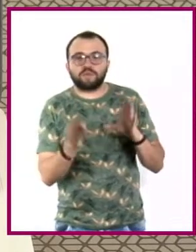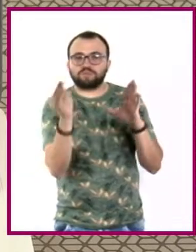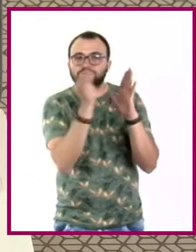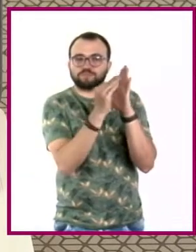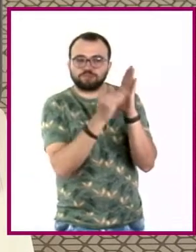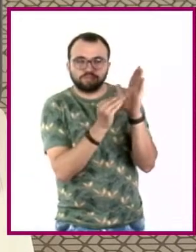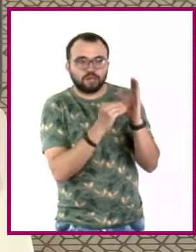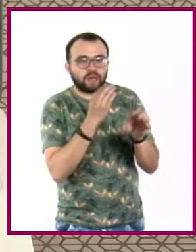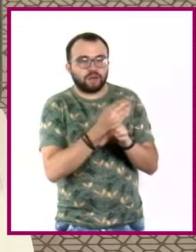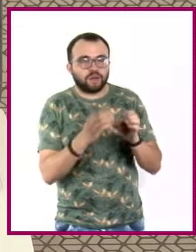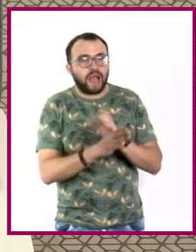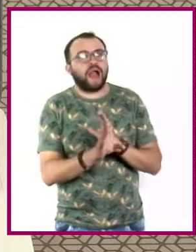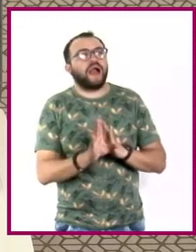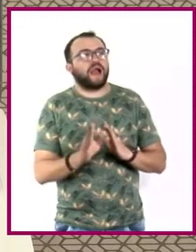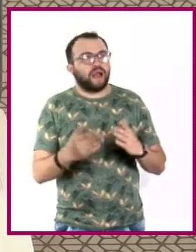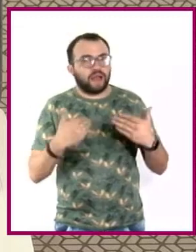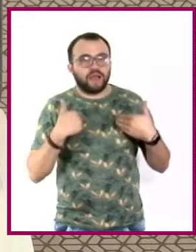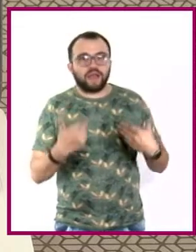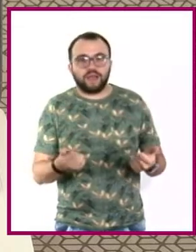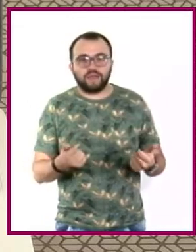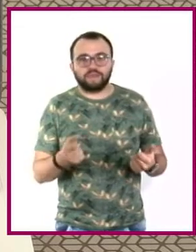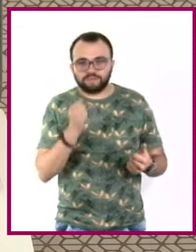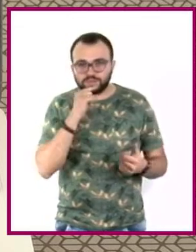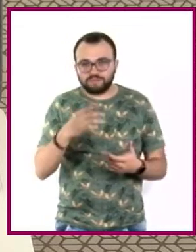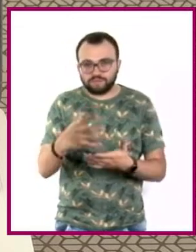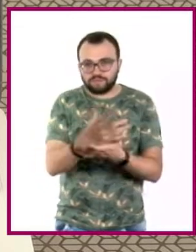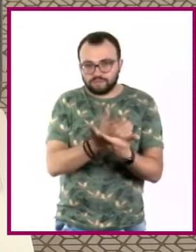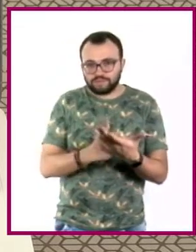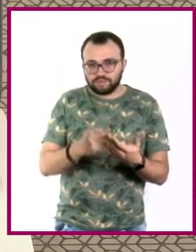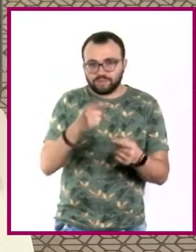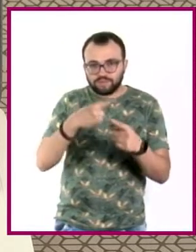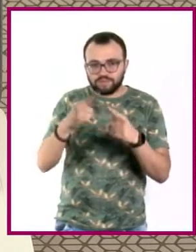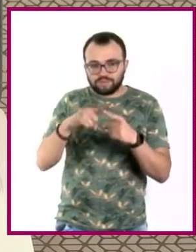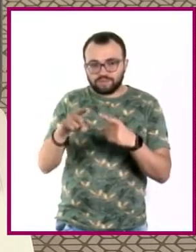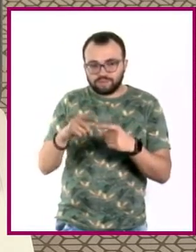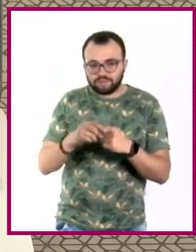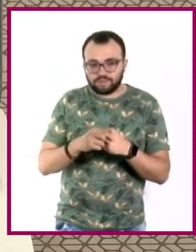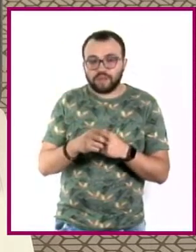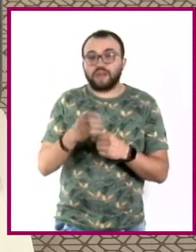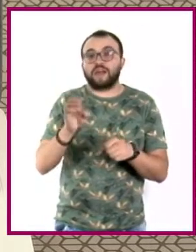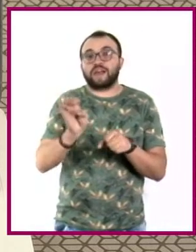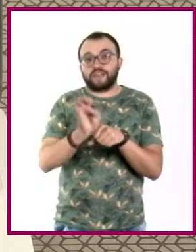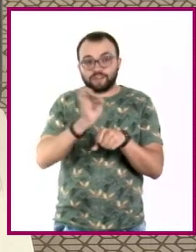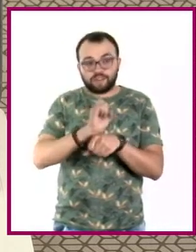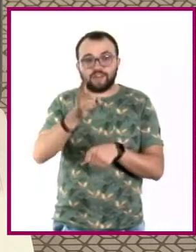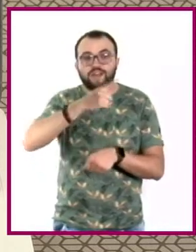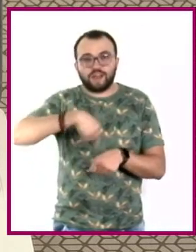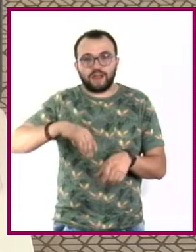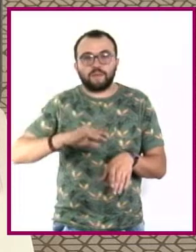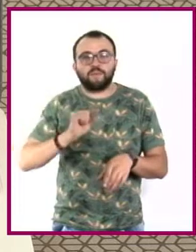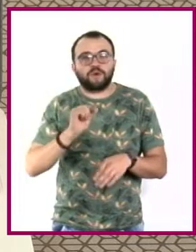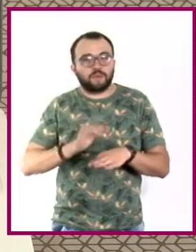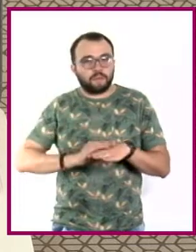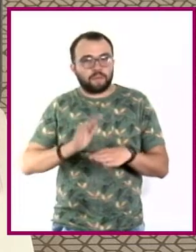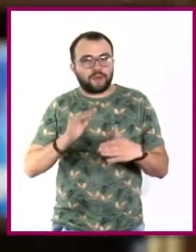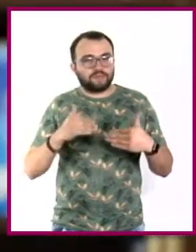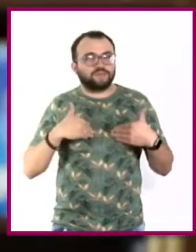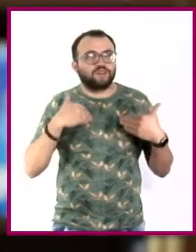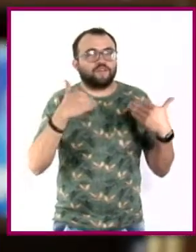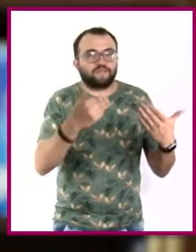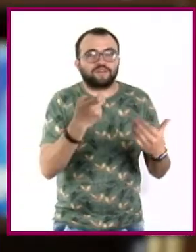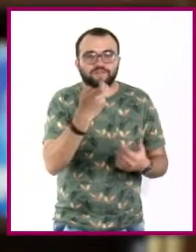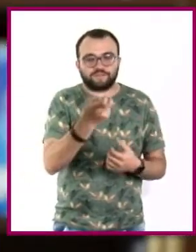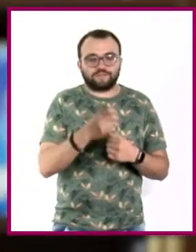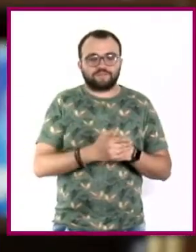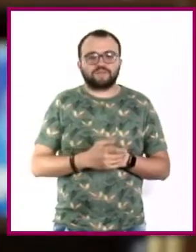forma de que recolecte sus datos, pues entonces vamos a ir confiando más en la disciplina, por supuesto.